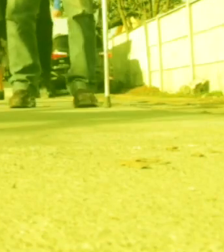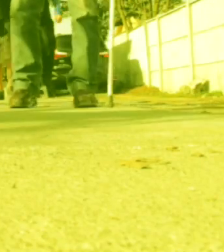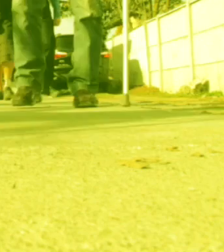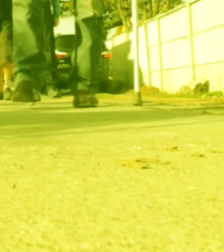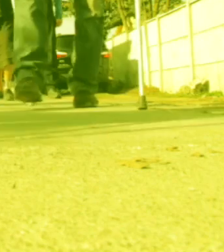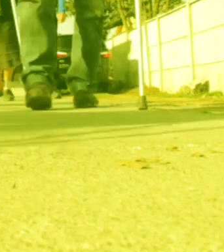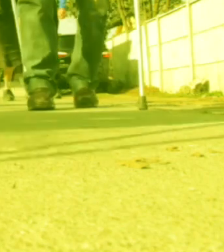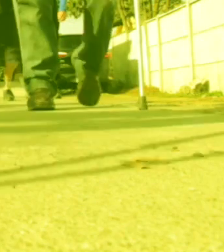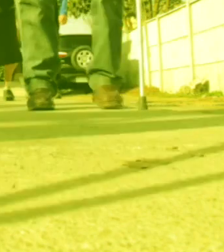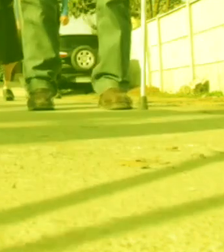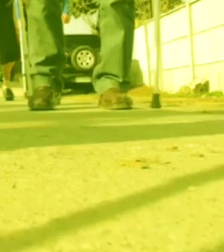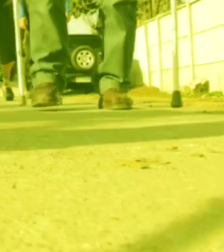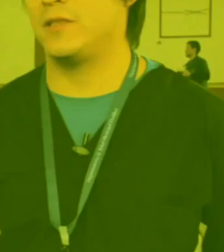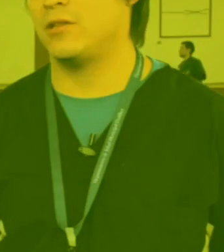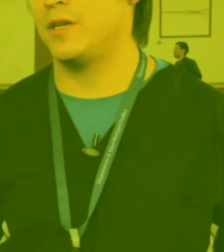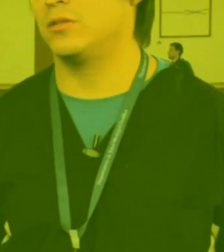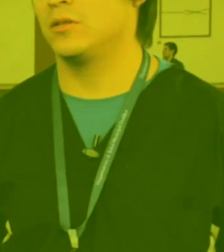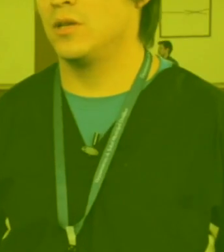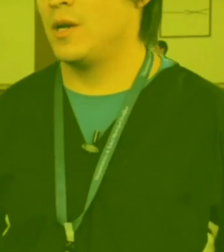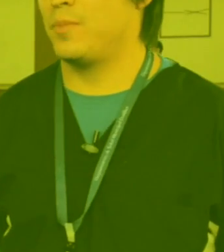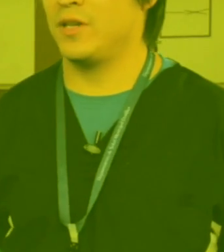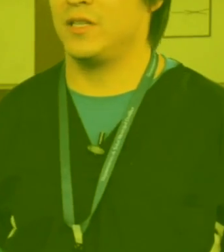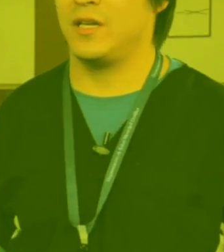primaria de salud, Conexión APS.